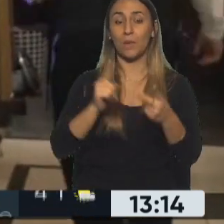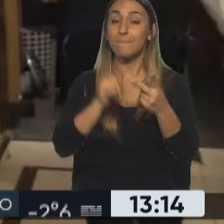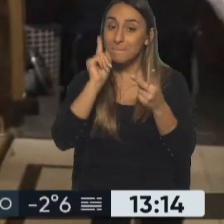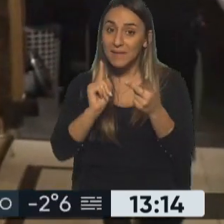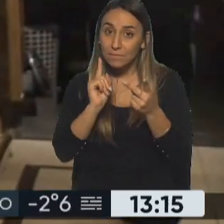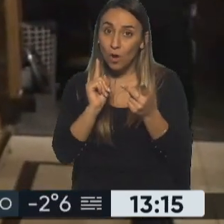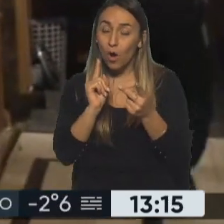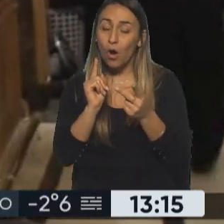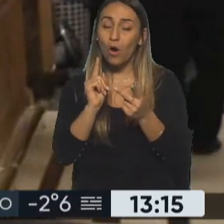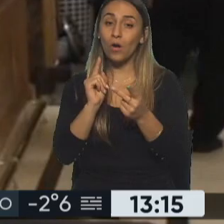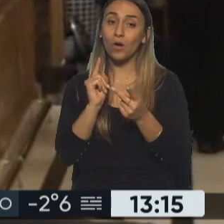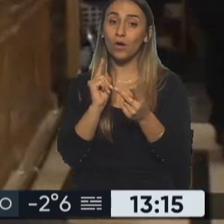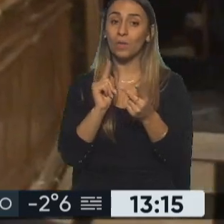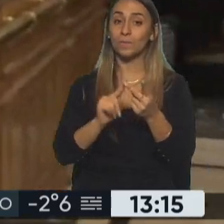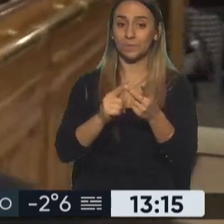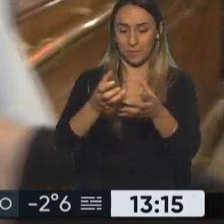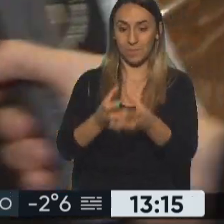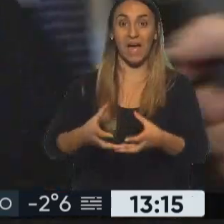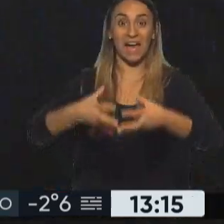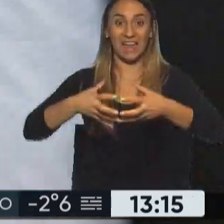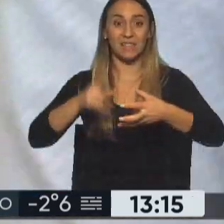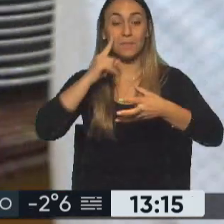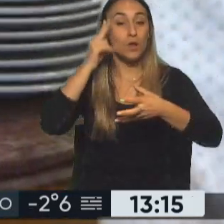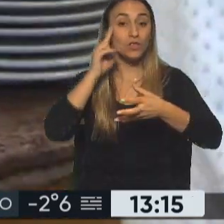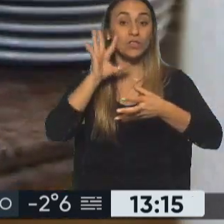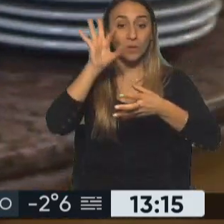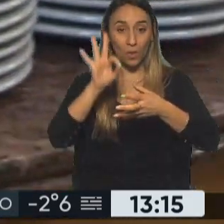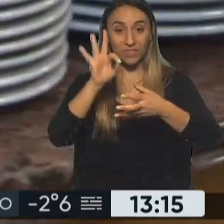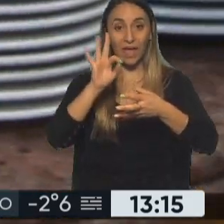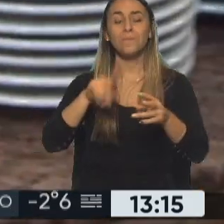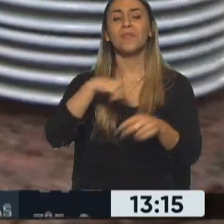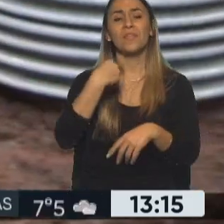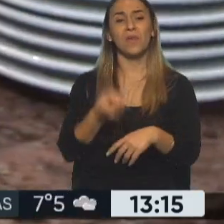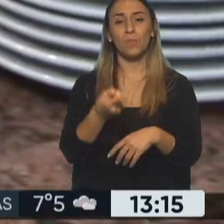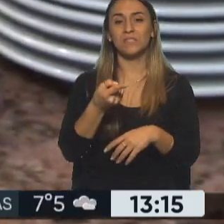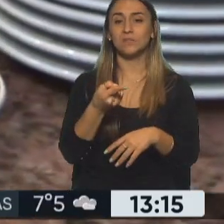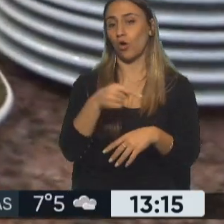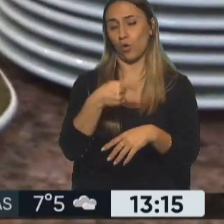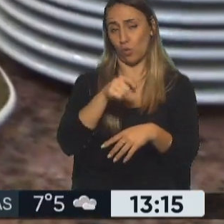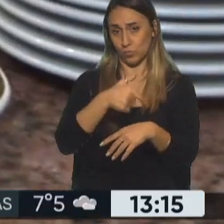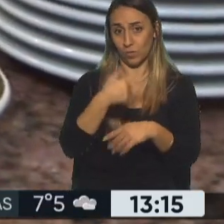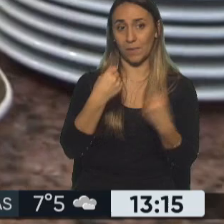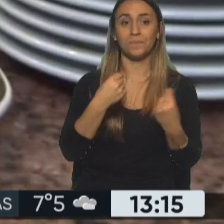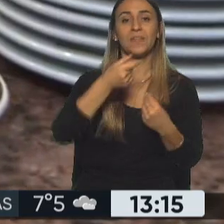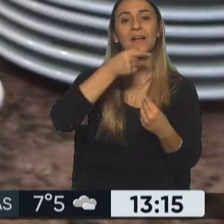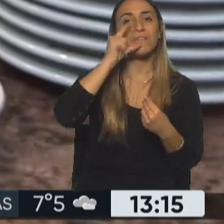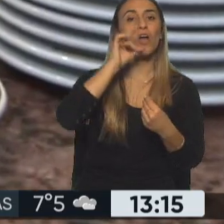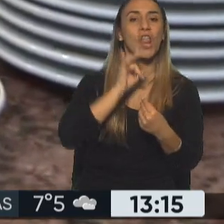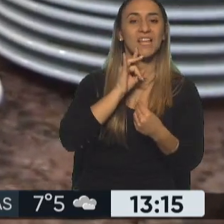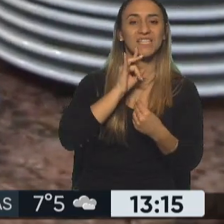promoción en un tazón mucho más grande que es 1950 después tenés el tradicional que es el café con leche con